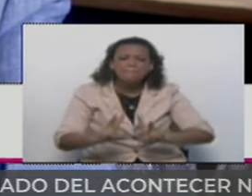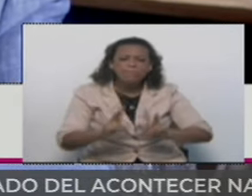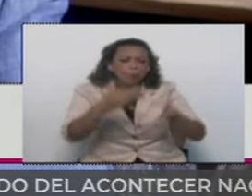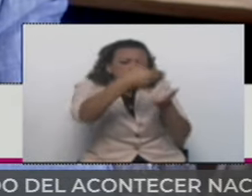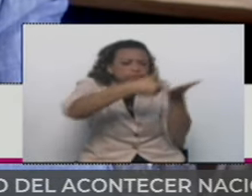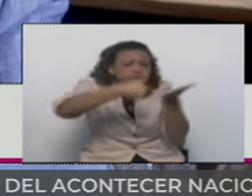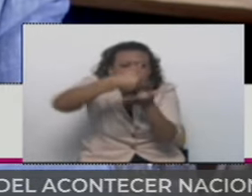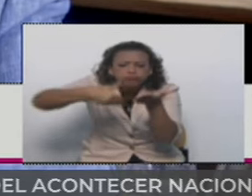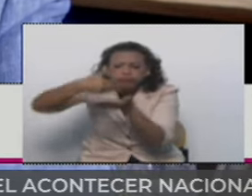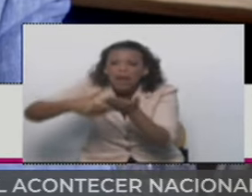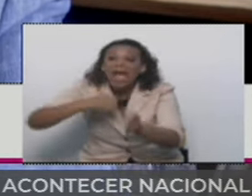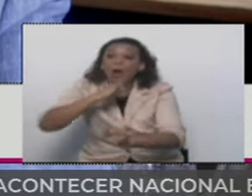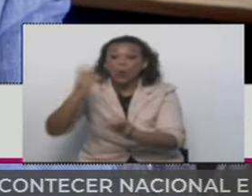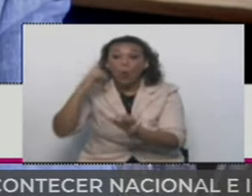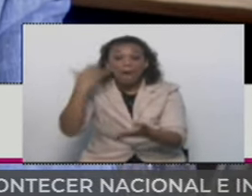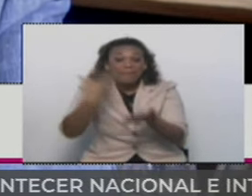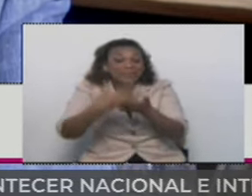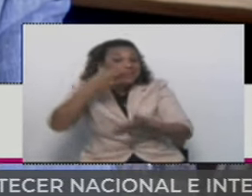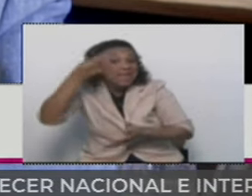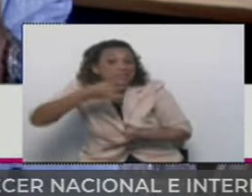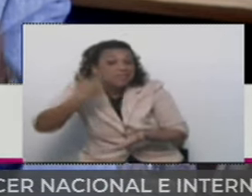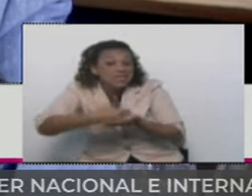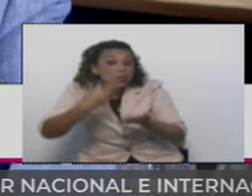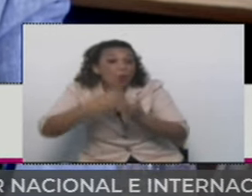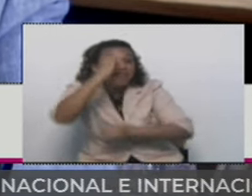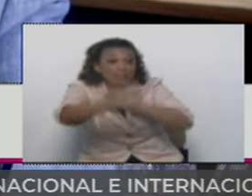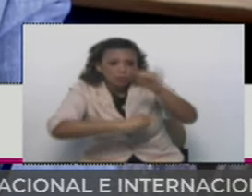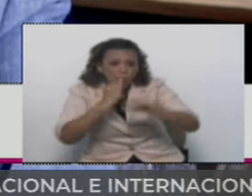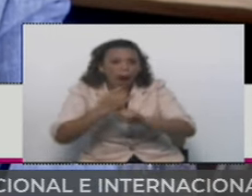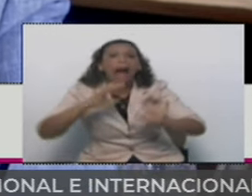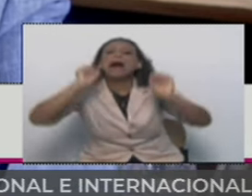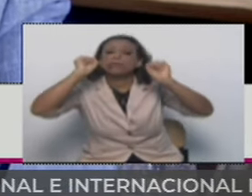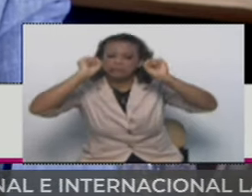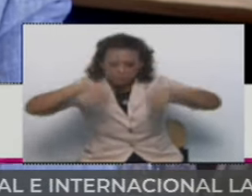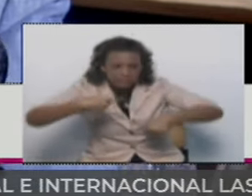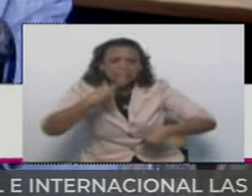nacional, internacional, y ratificó